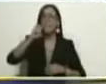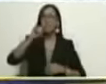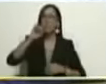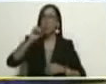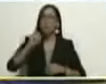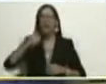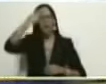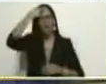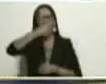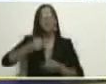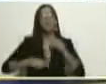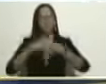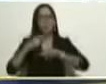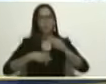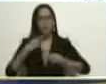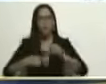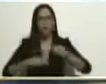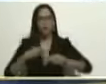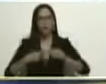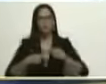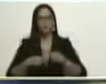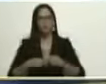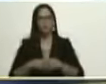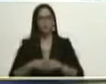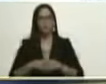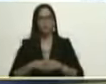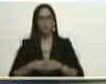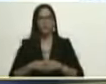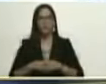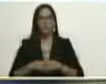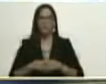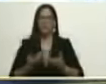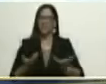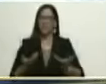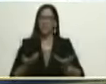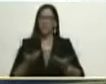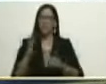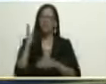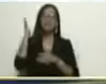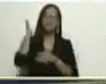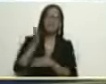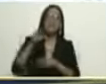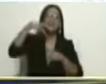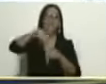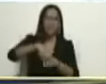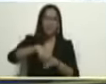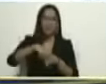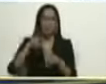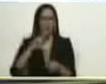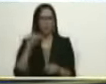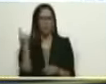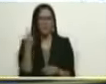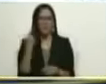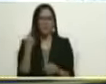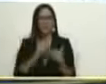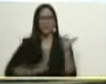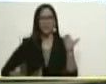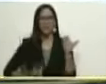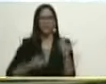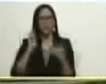pueblo revolucionario. Y lo han castigado, no solo presidente Petro, lo que usted